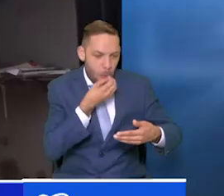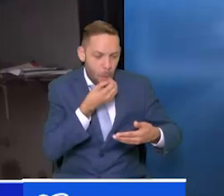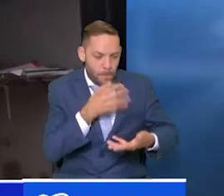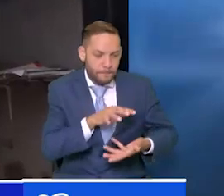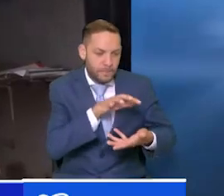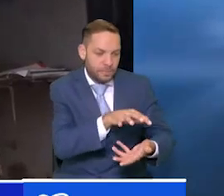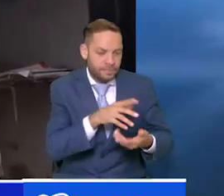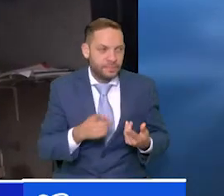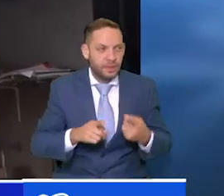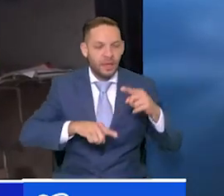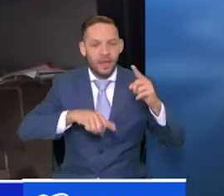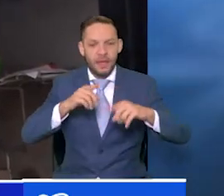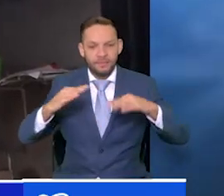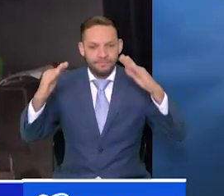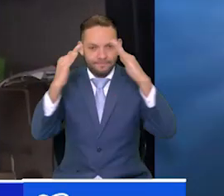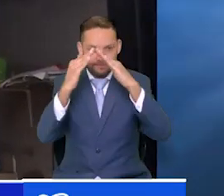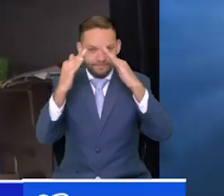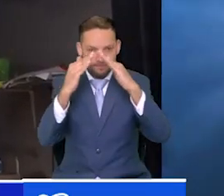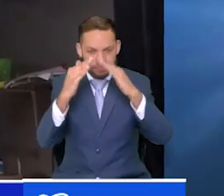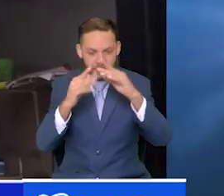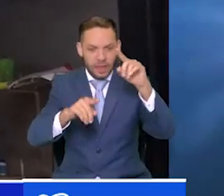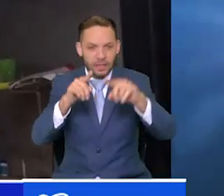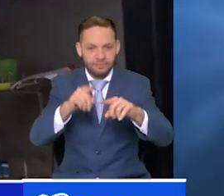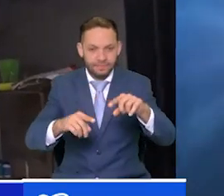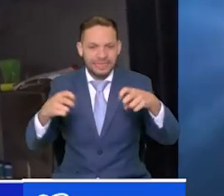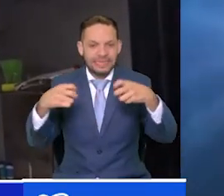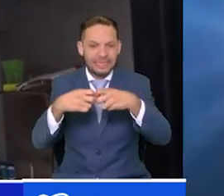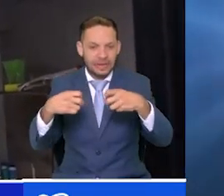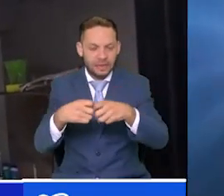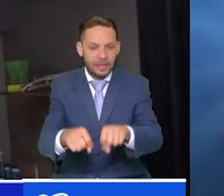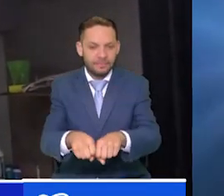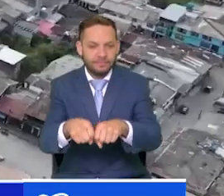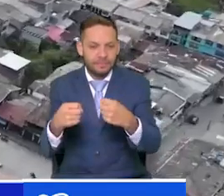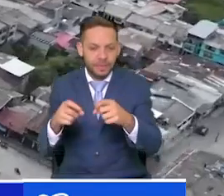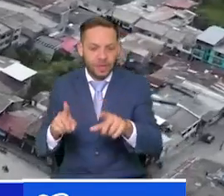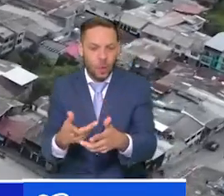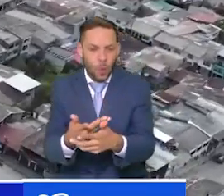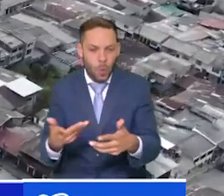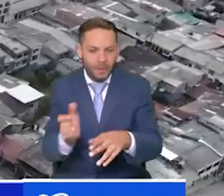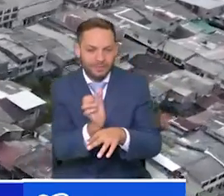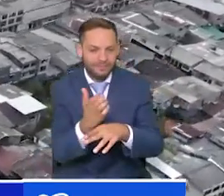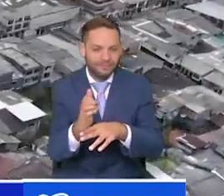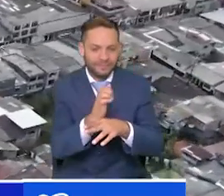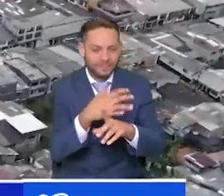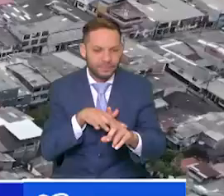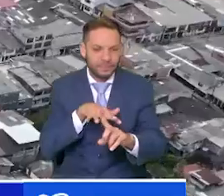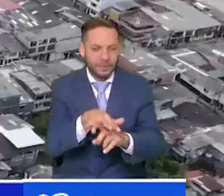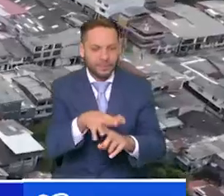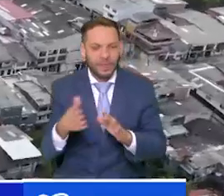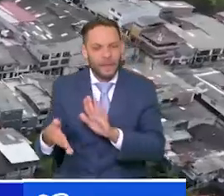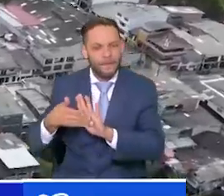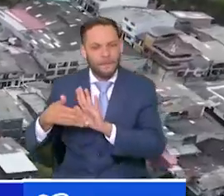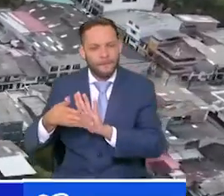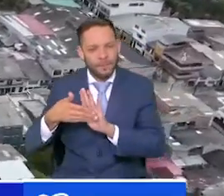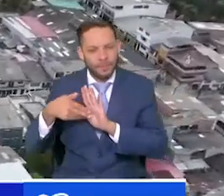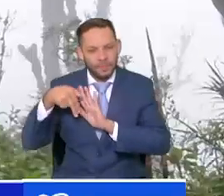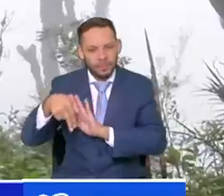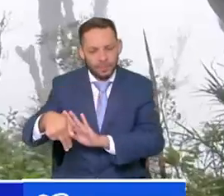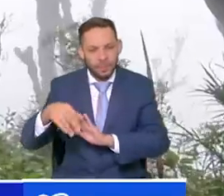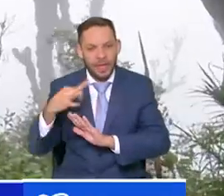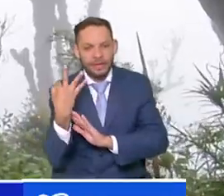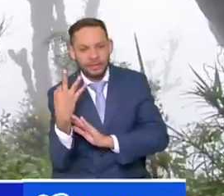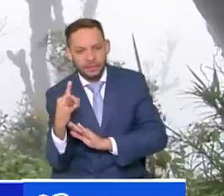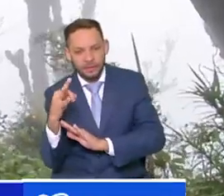algunas casas presentaron daños en sus electrodomésticos y la mayoría de sus enseres el reporte del ugr de saman cal notifica 13 viviendas